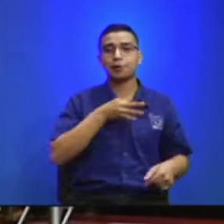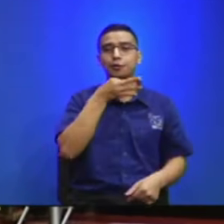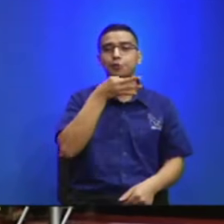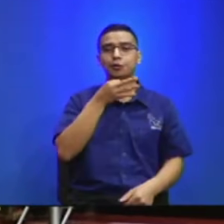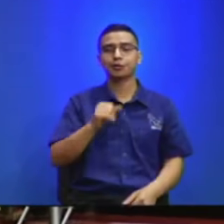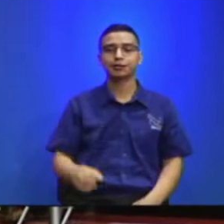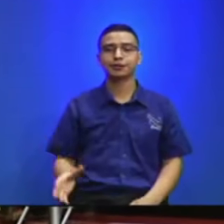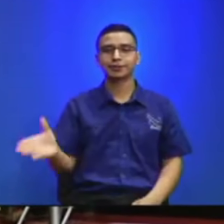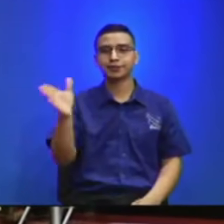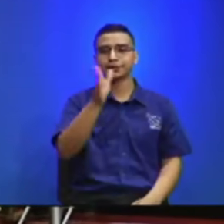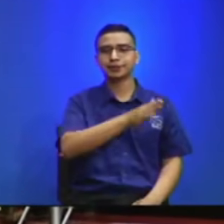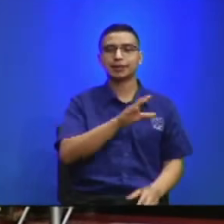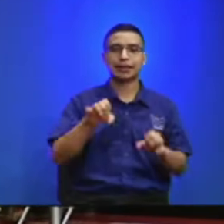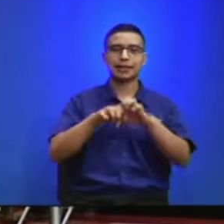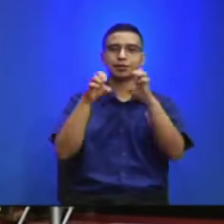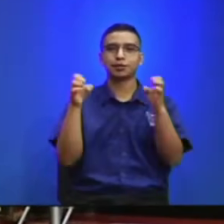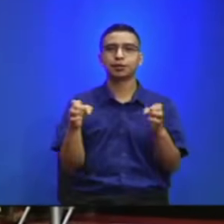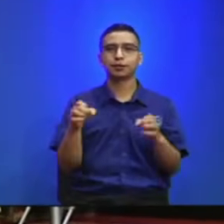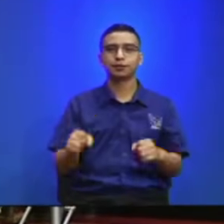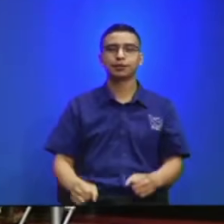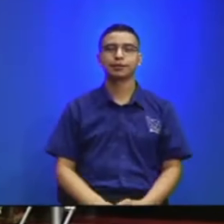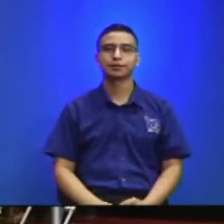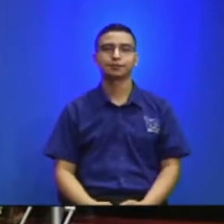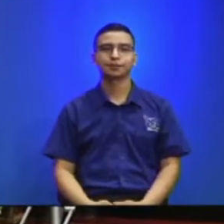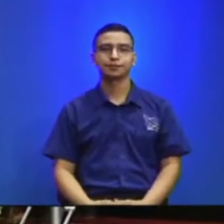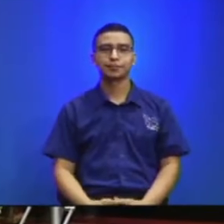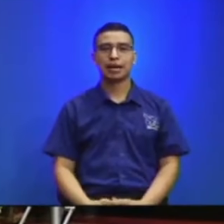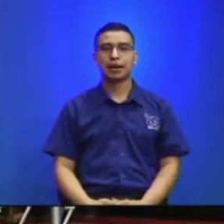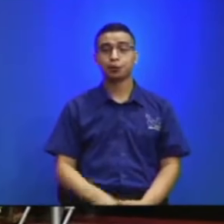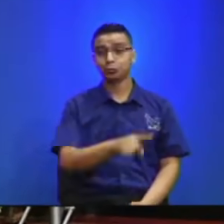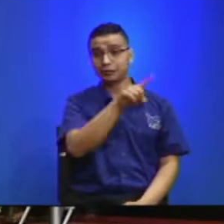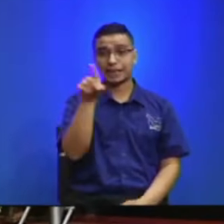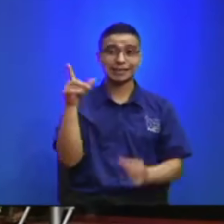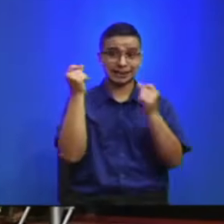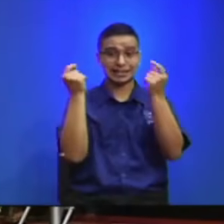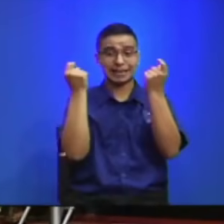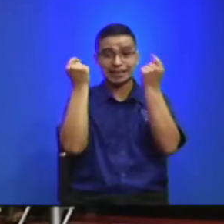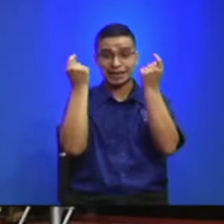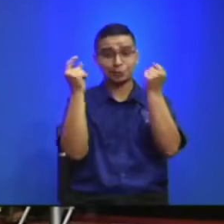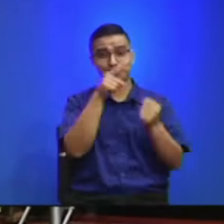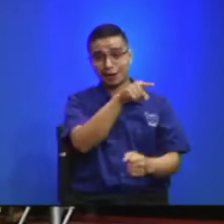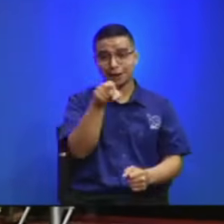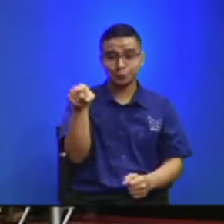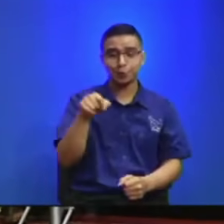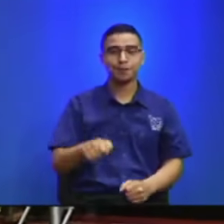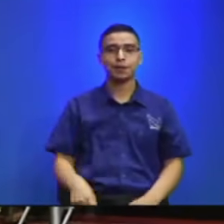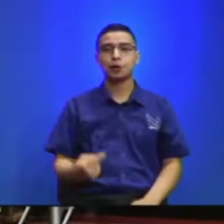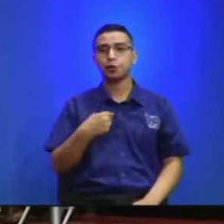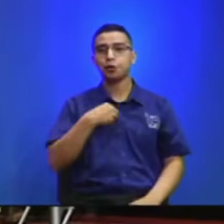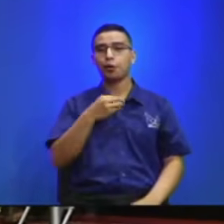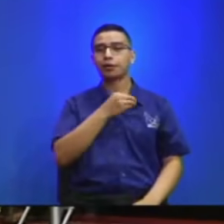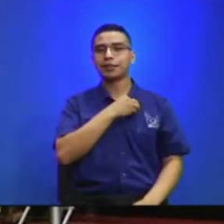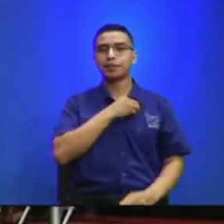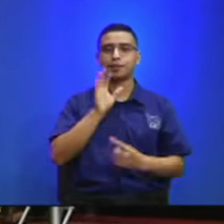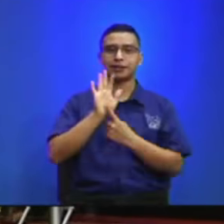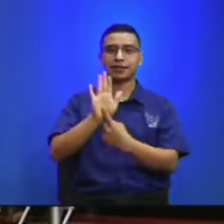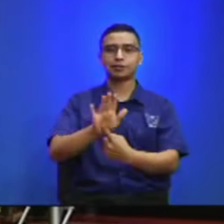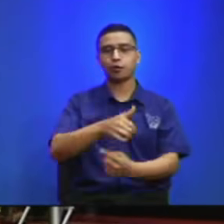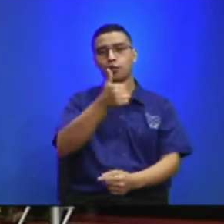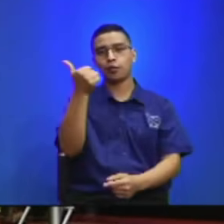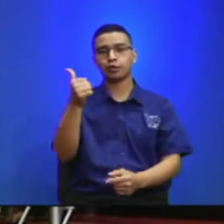entonces una vez que viajemos medio entendido de eso ahora quiero mostrarles otras formas